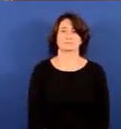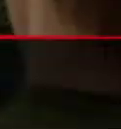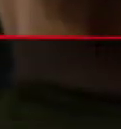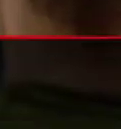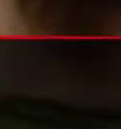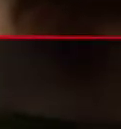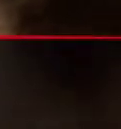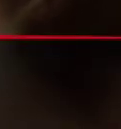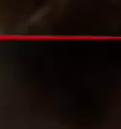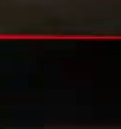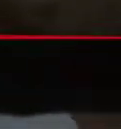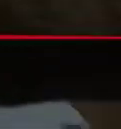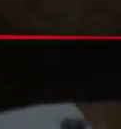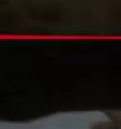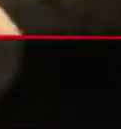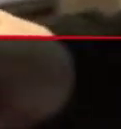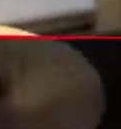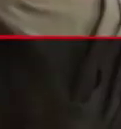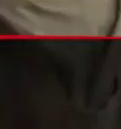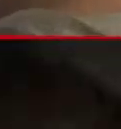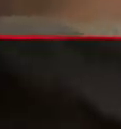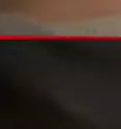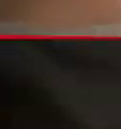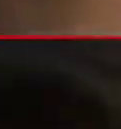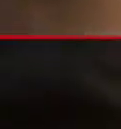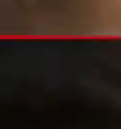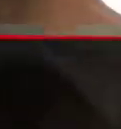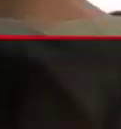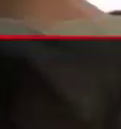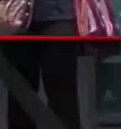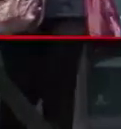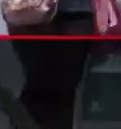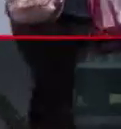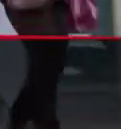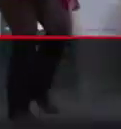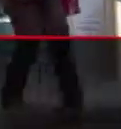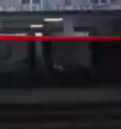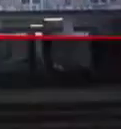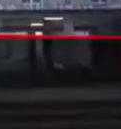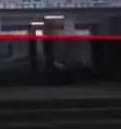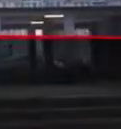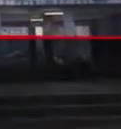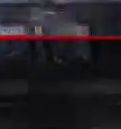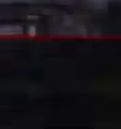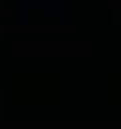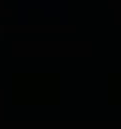entre sus asignaturas. La Casa del Euskera cuenta además con una medioteca, biblioteca y sala multifuncional.